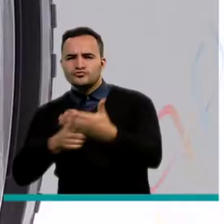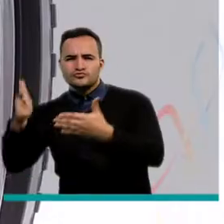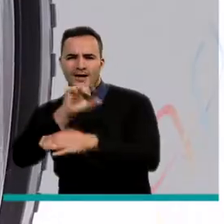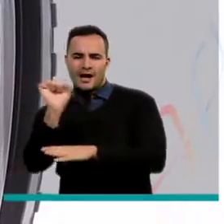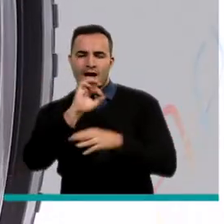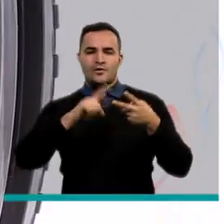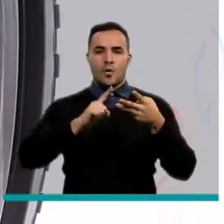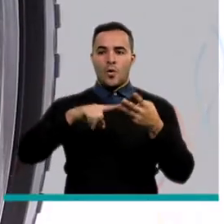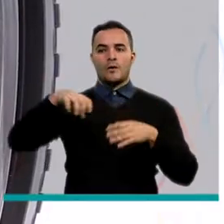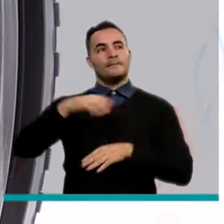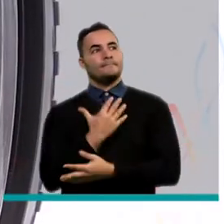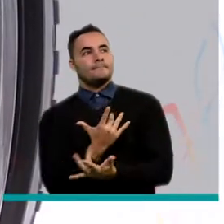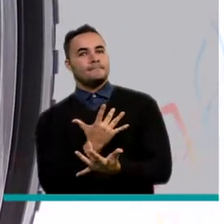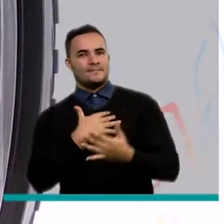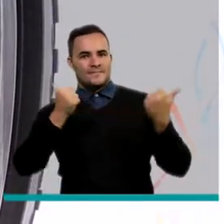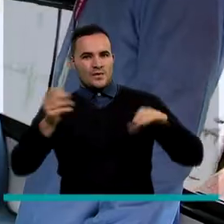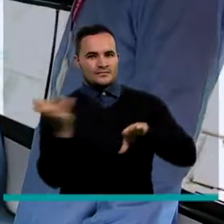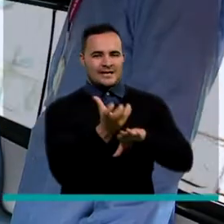carros.